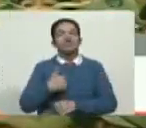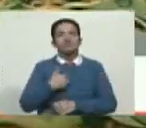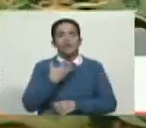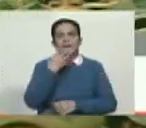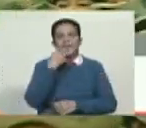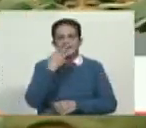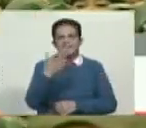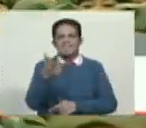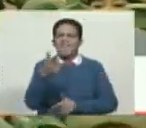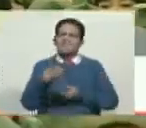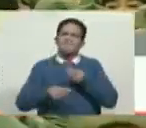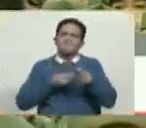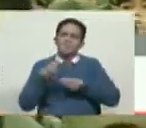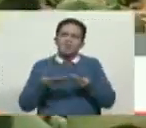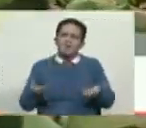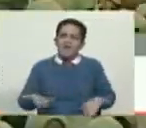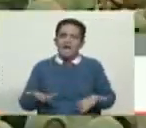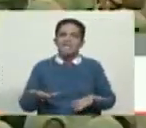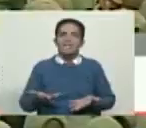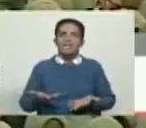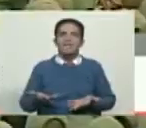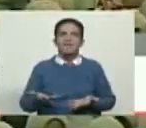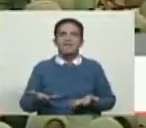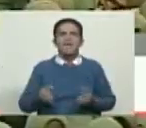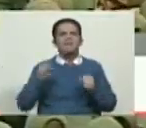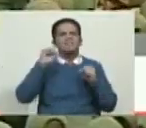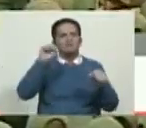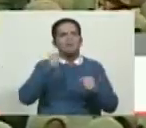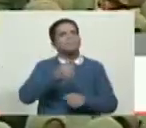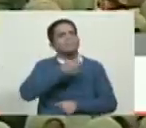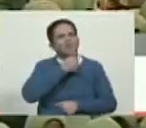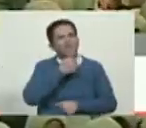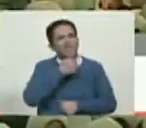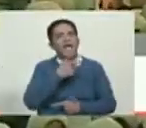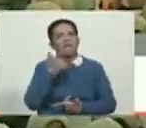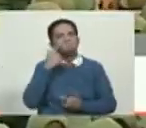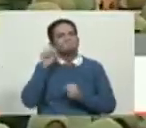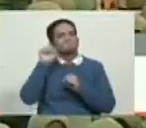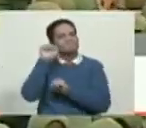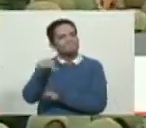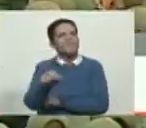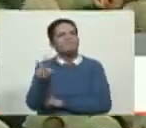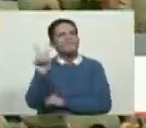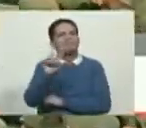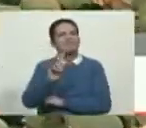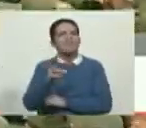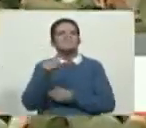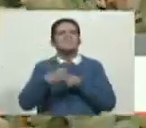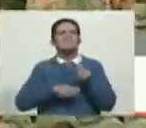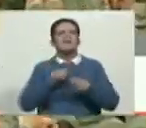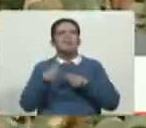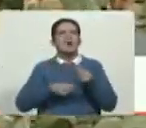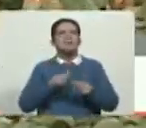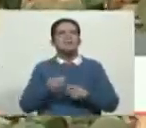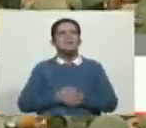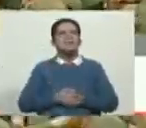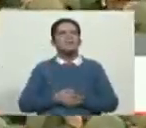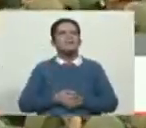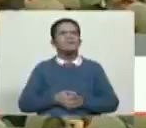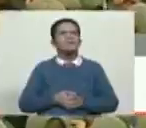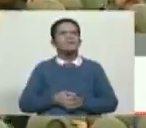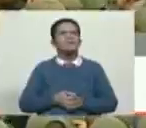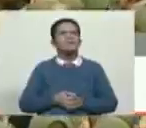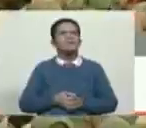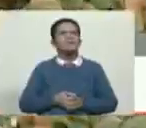qué vamos a hacer, a triunfar, ¿por quién? Por Venezuela. ¿Y qué vamos a hacer? ¡A triunfar!